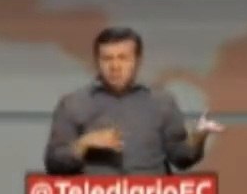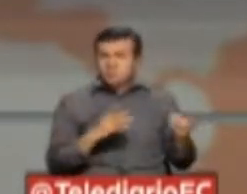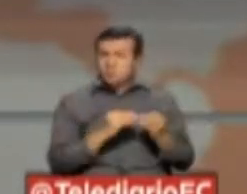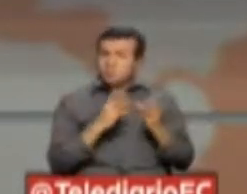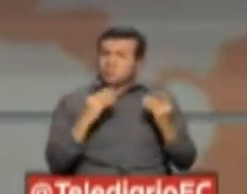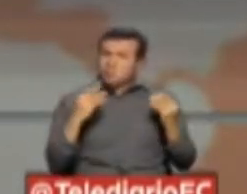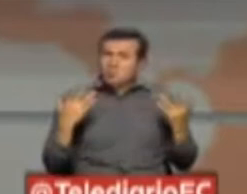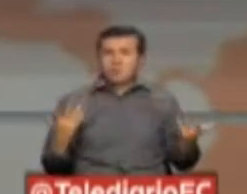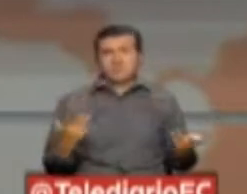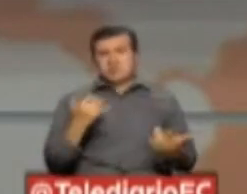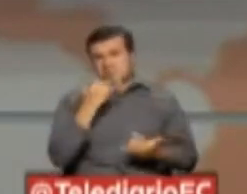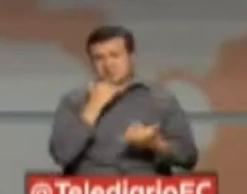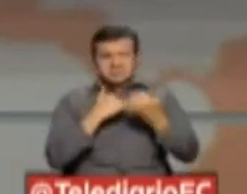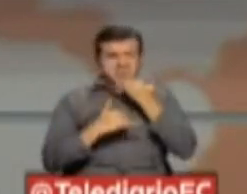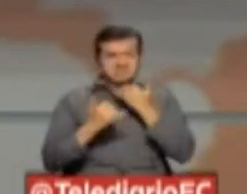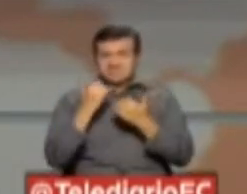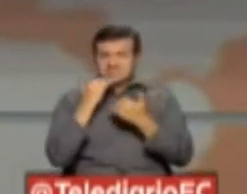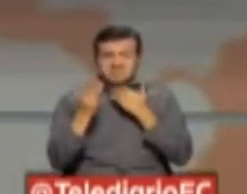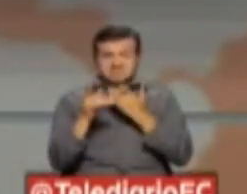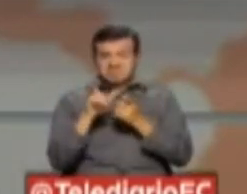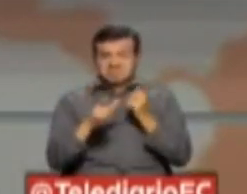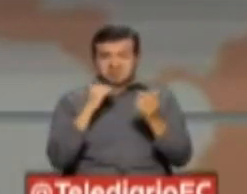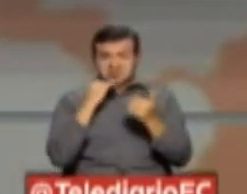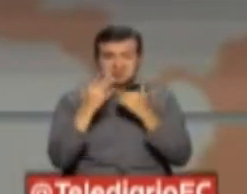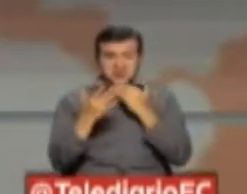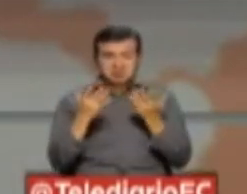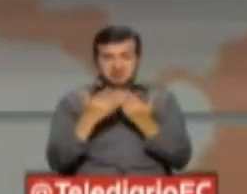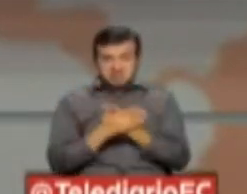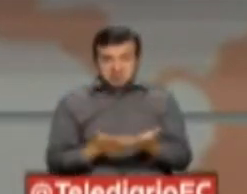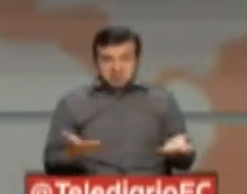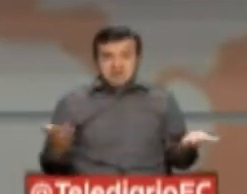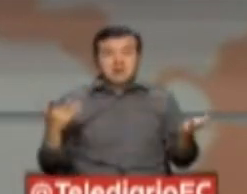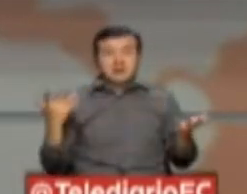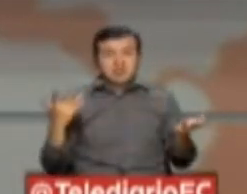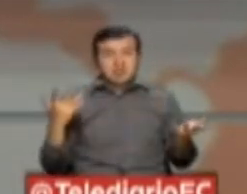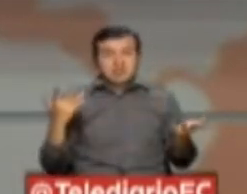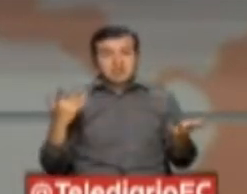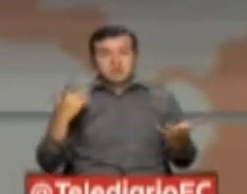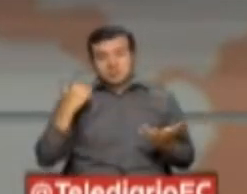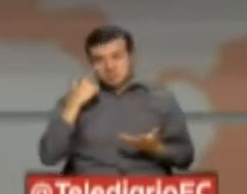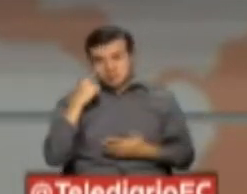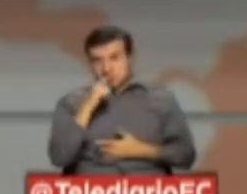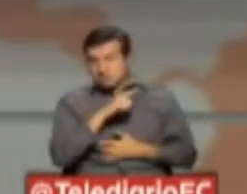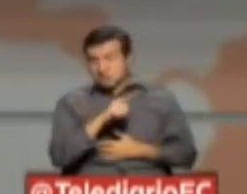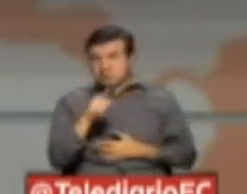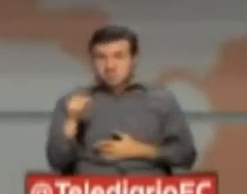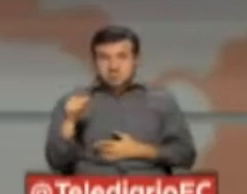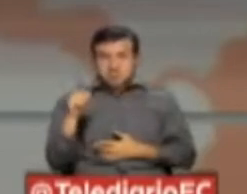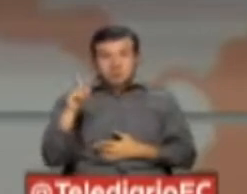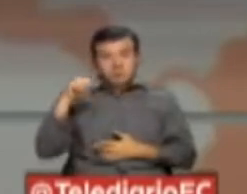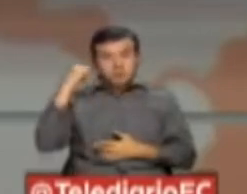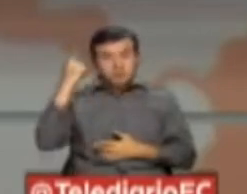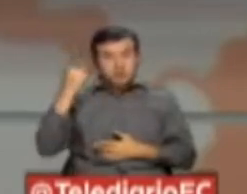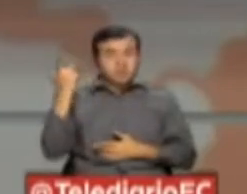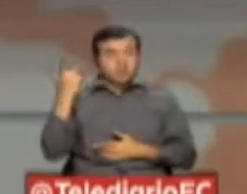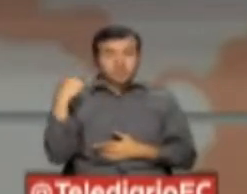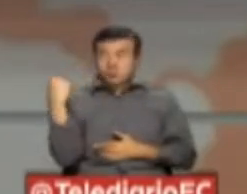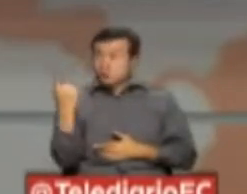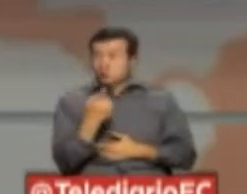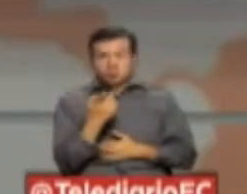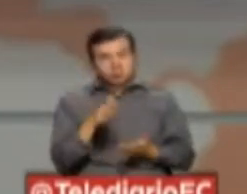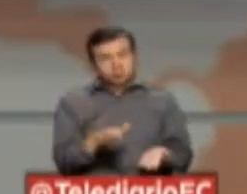al ser indolentes al ser indiferentes pues nos estamos sentenciando a que el próximo puede hacer cualquiera de